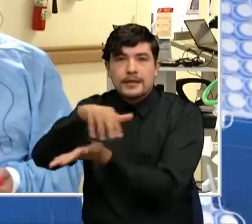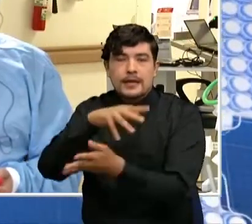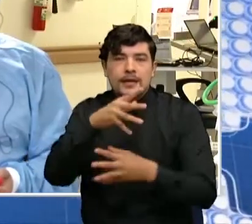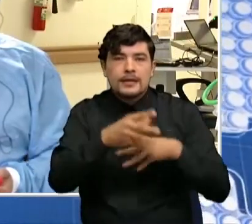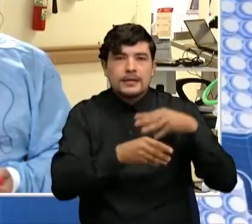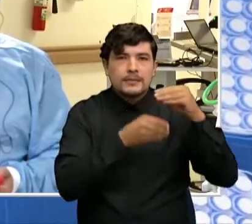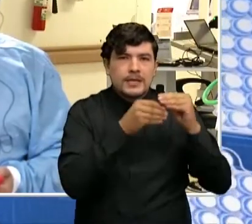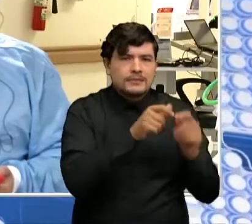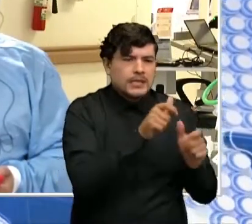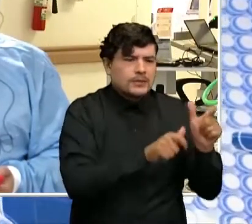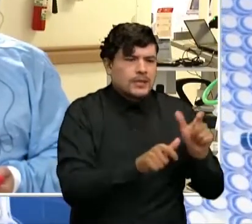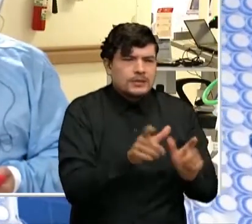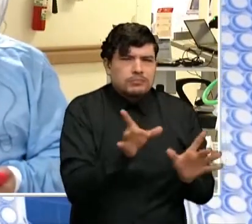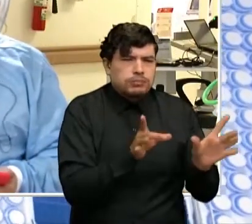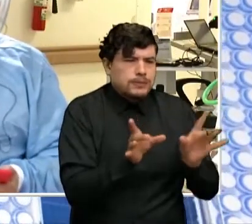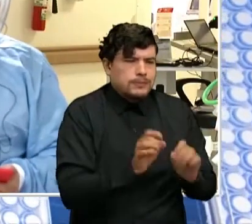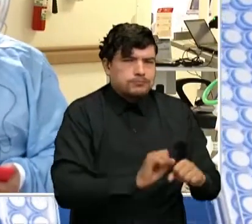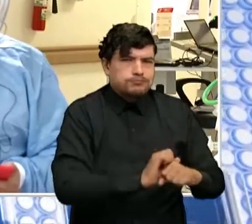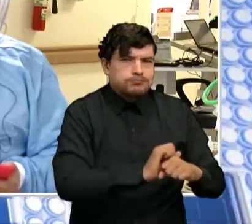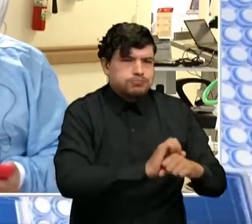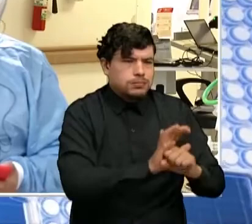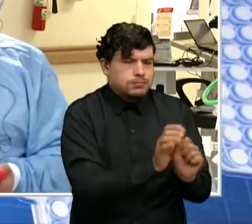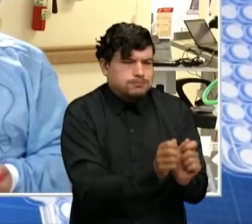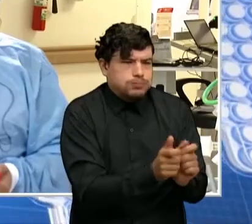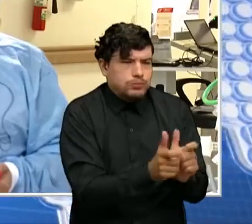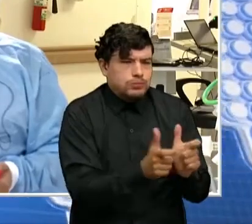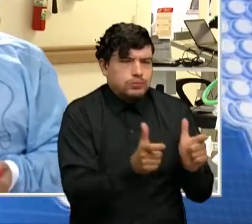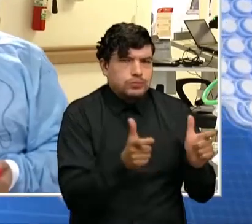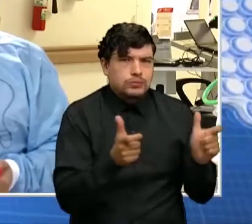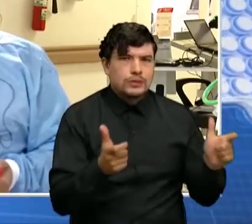el alto número de contagios por COVID-19 que se está dando en los últimos días en la región.